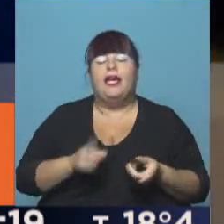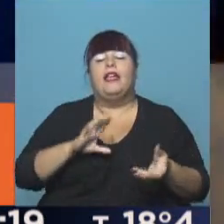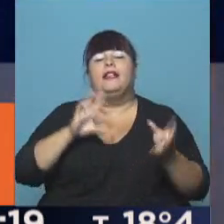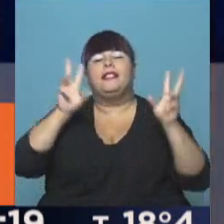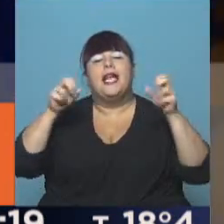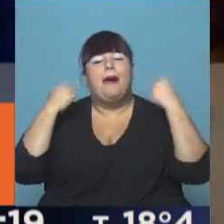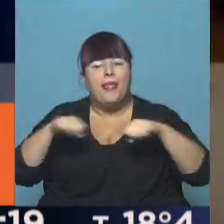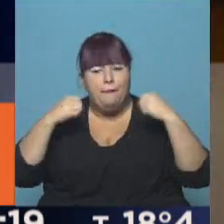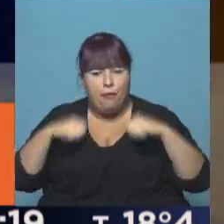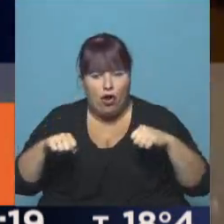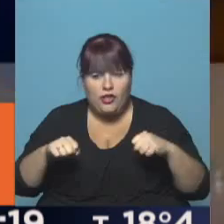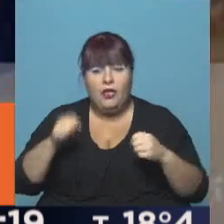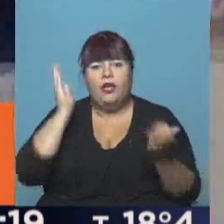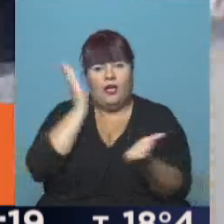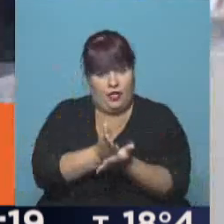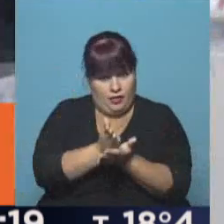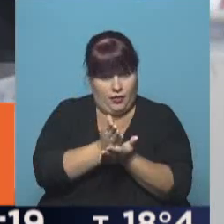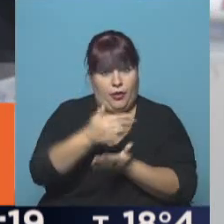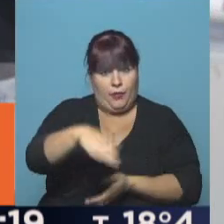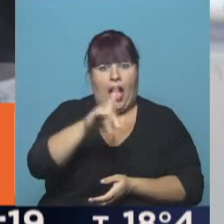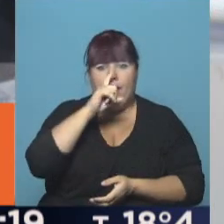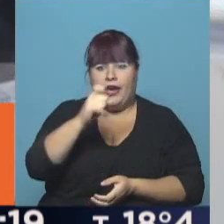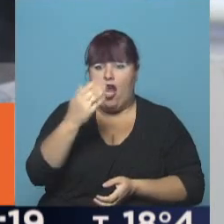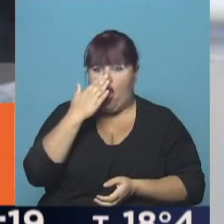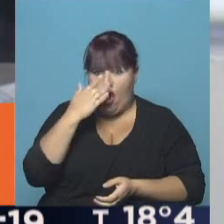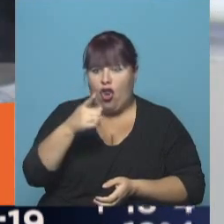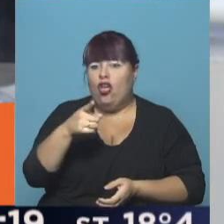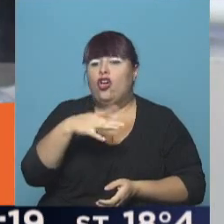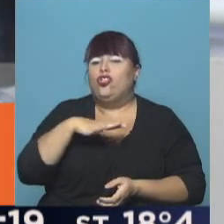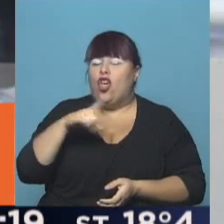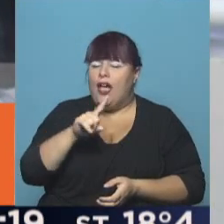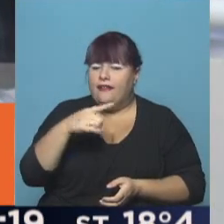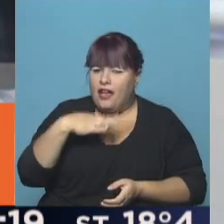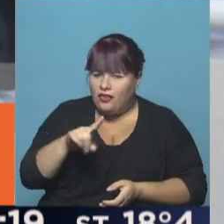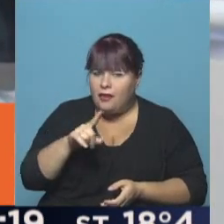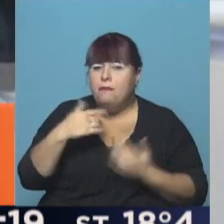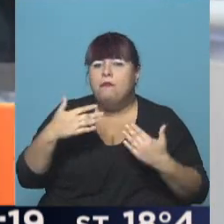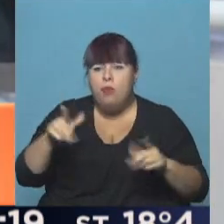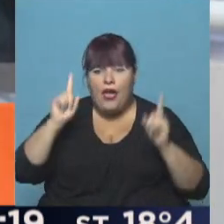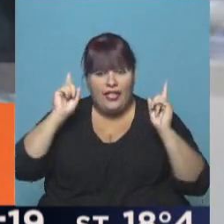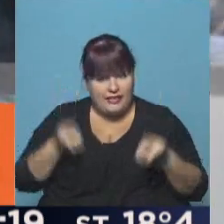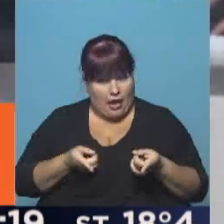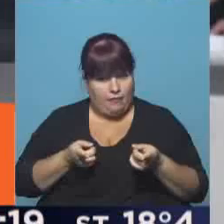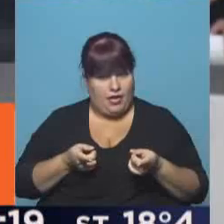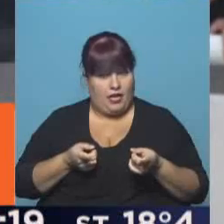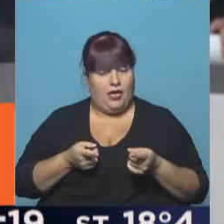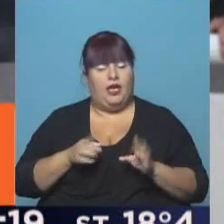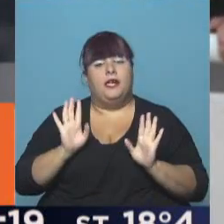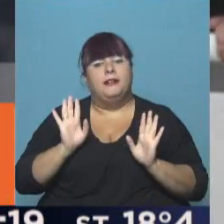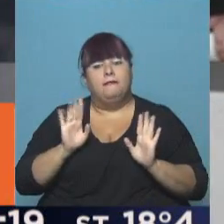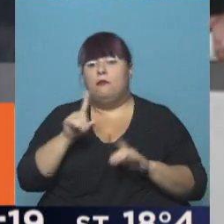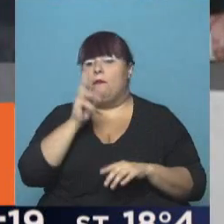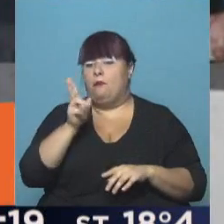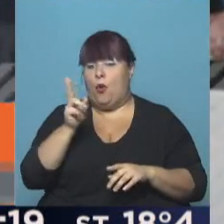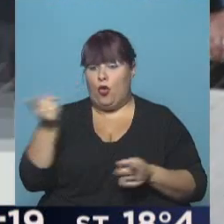deportivo y la penalización que sufrir a belgrano de córdoba que uno entiende llegaría también a no sólo que no